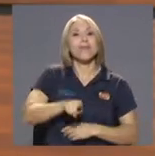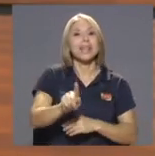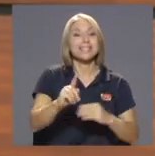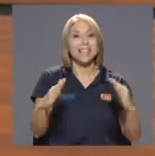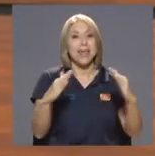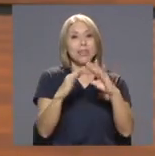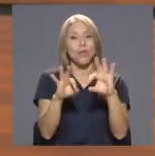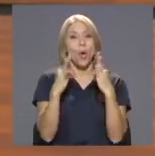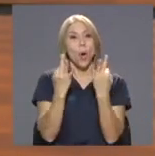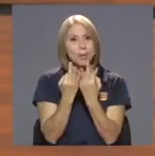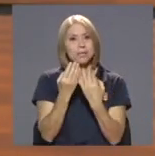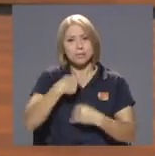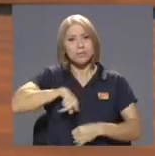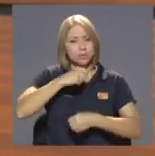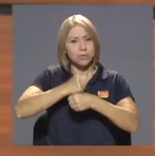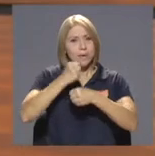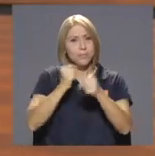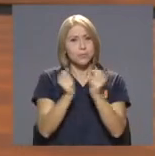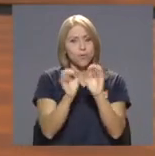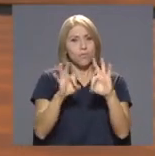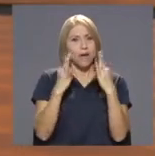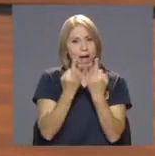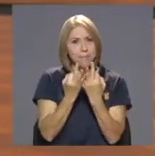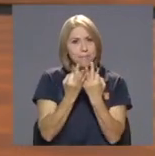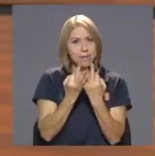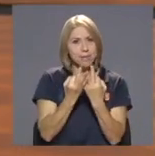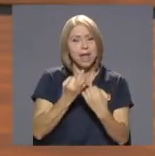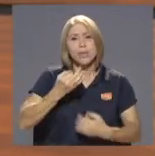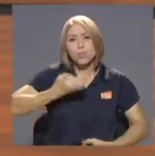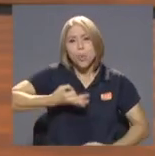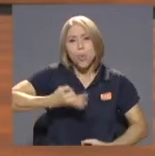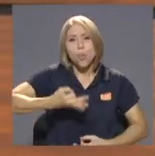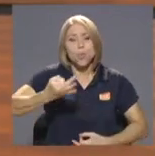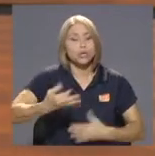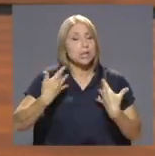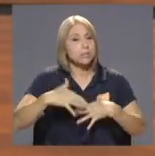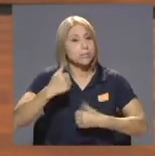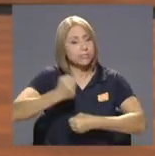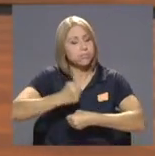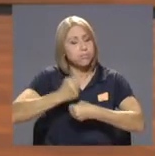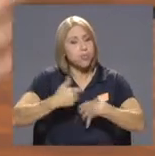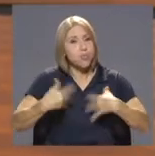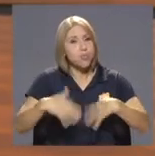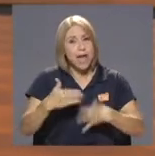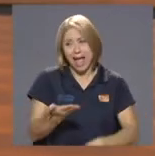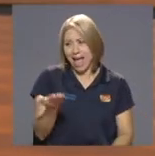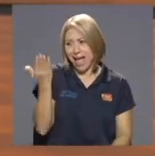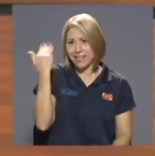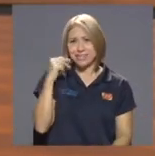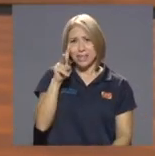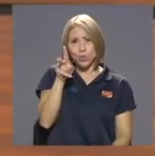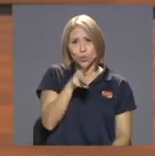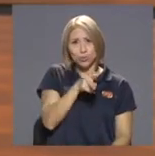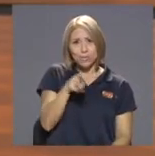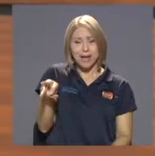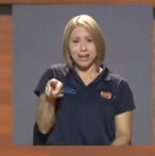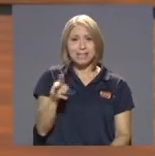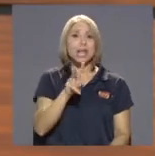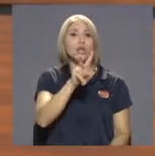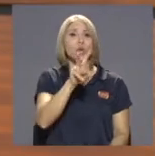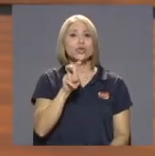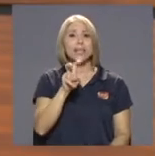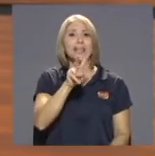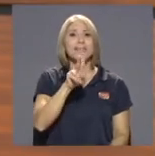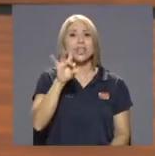también con familias. O sea, día a día desarrollamos un gran trabajo. Hace poco, un par de semanas, tuvimos la graduación de